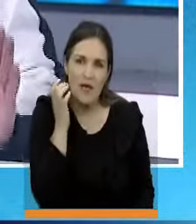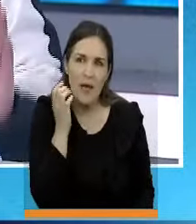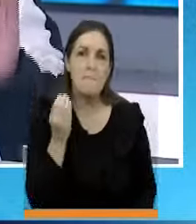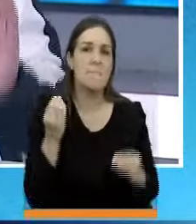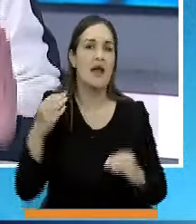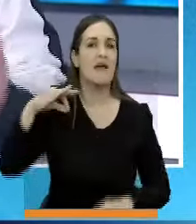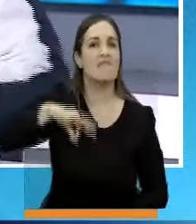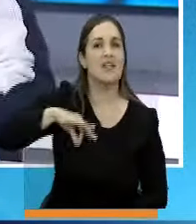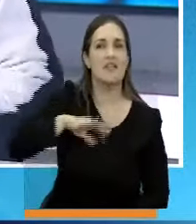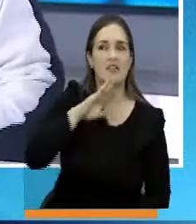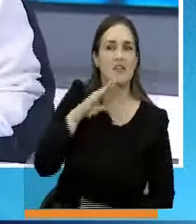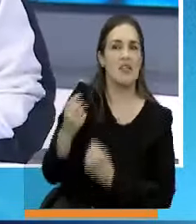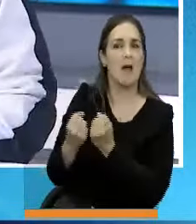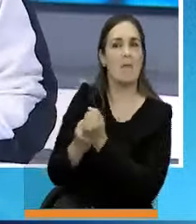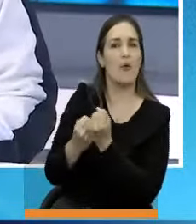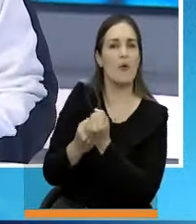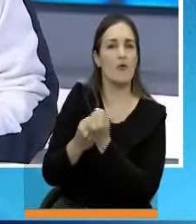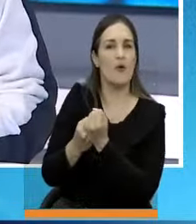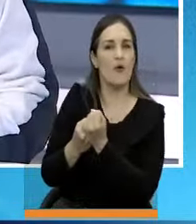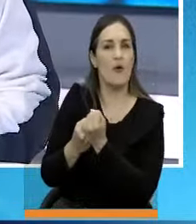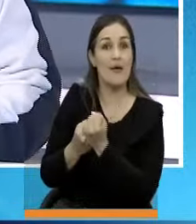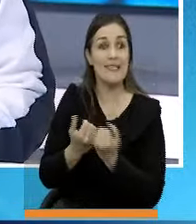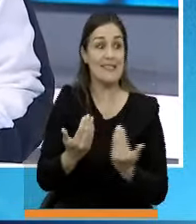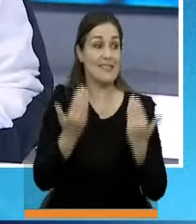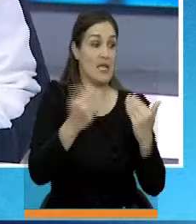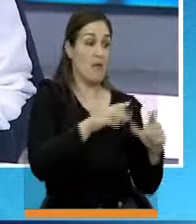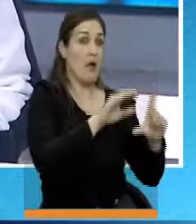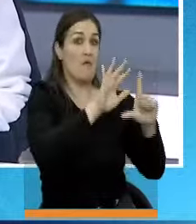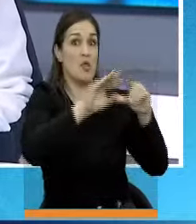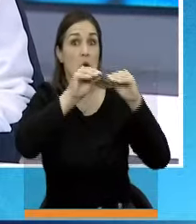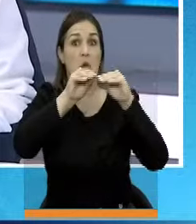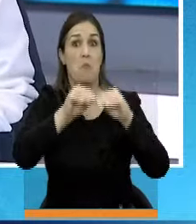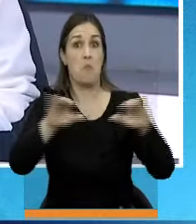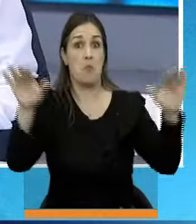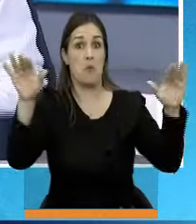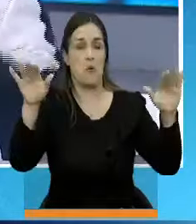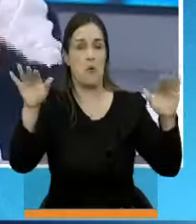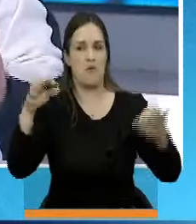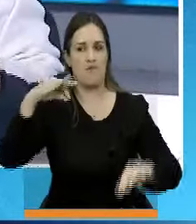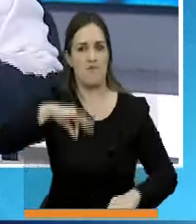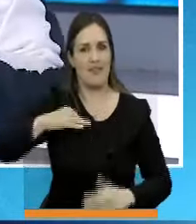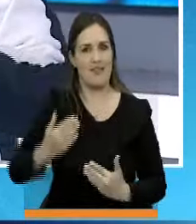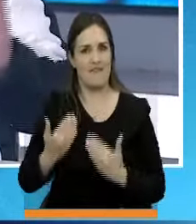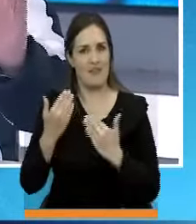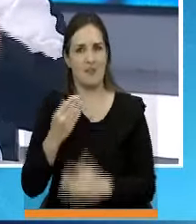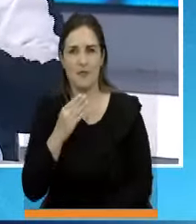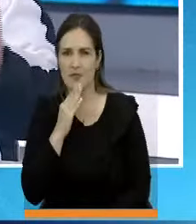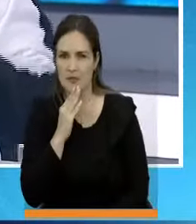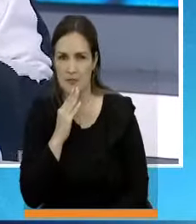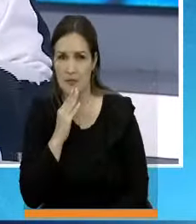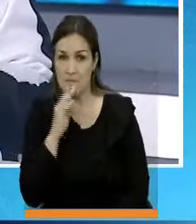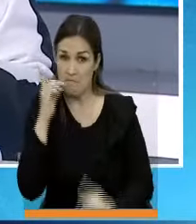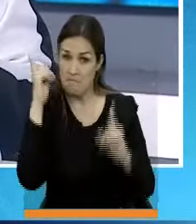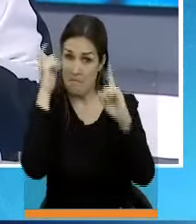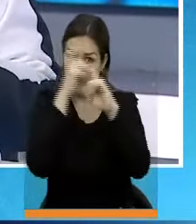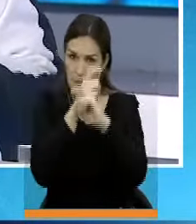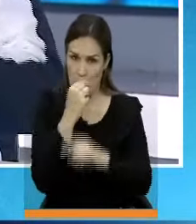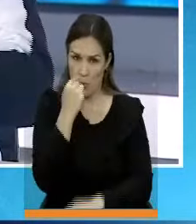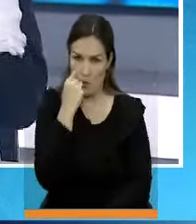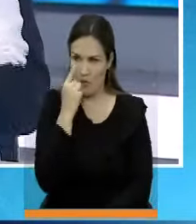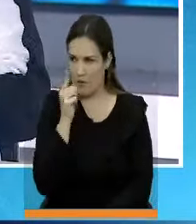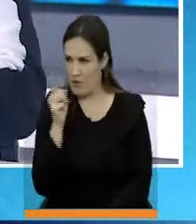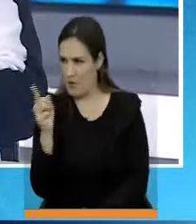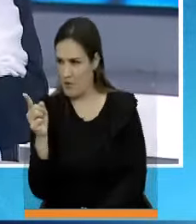beneficiar o cuáles saldrían en ese momento posiblemente beneficiados? Entonces yo sí creo que si cruzamos las